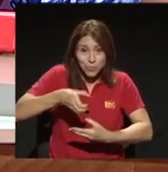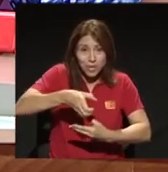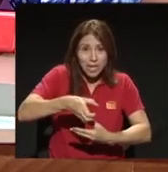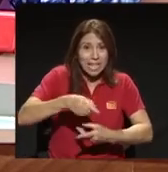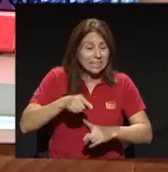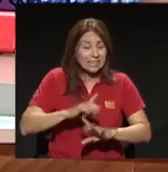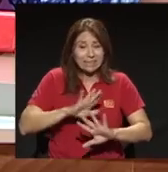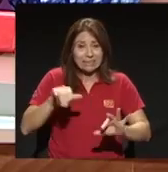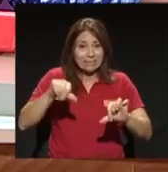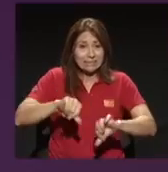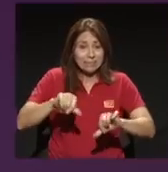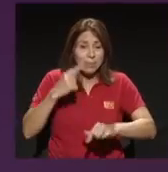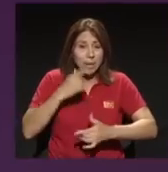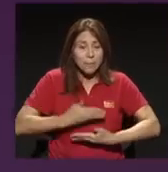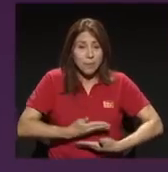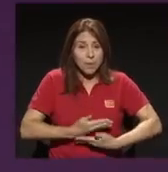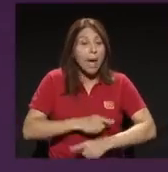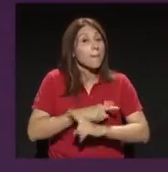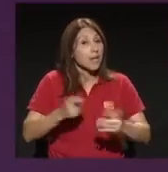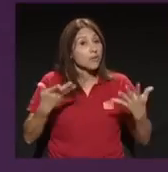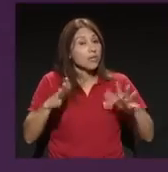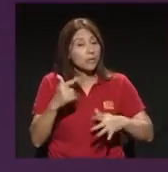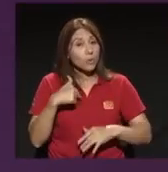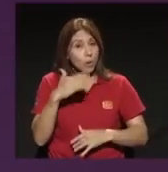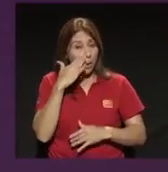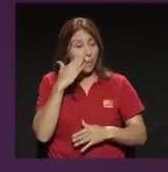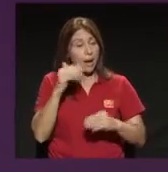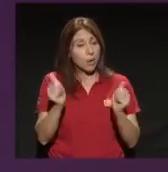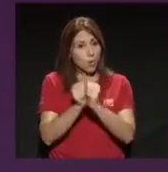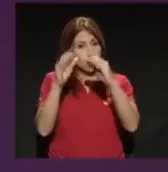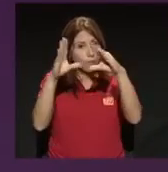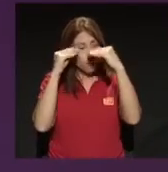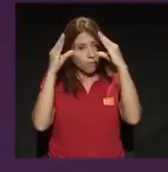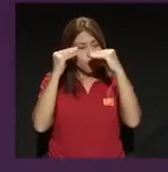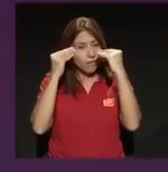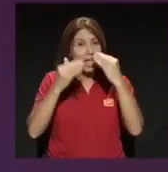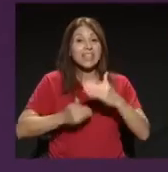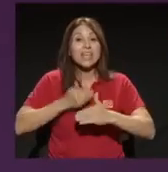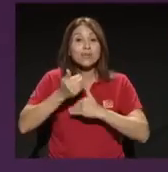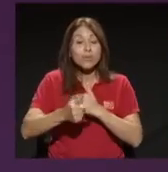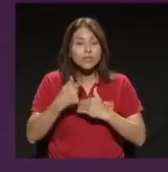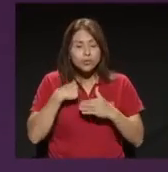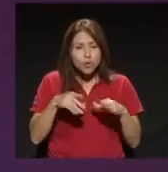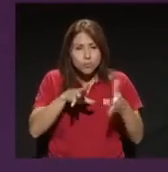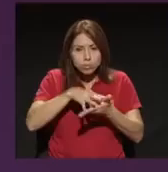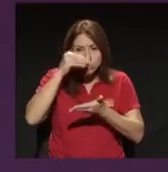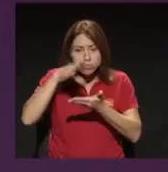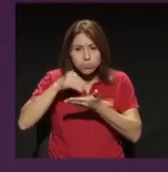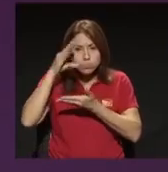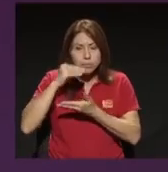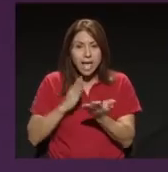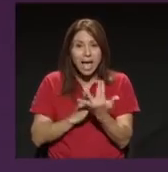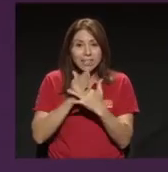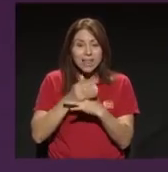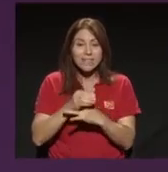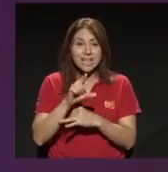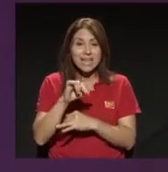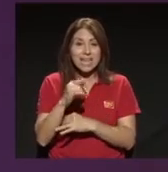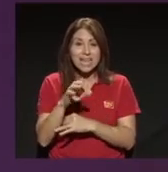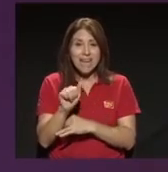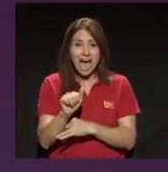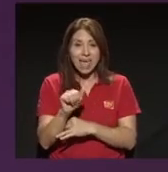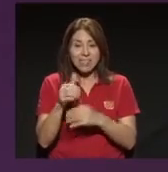informada a partir de ahí me empecé a informar más a través de la liga de la leche verdad iba a grupos de mamás